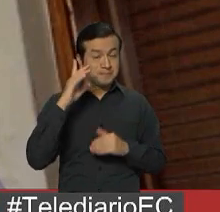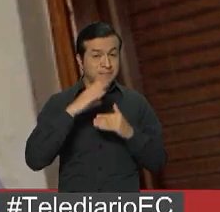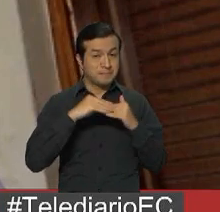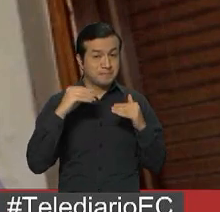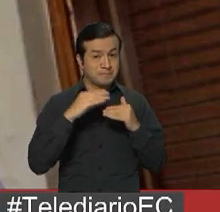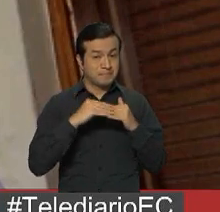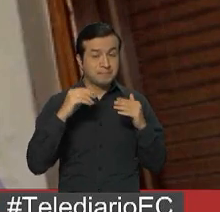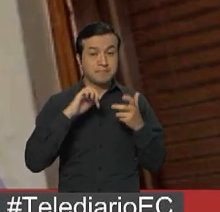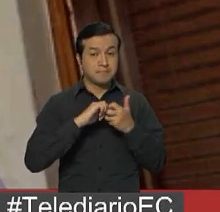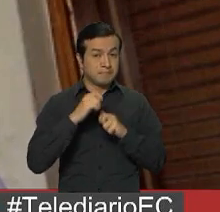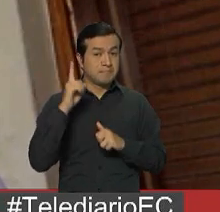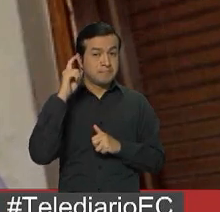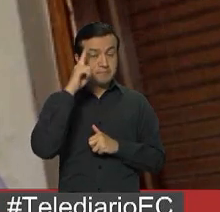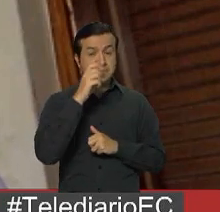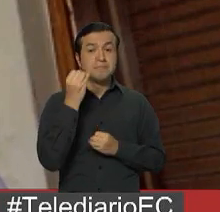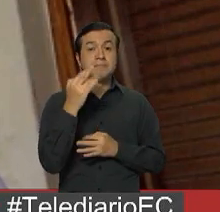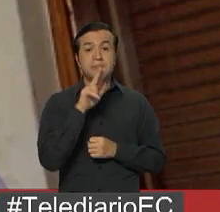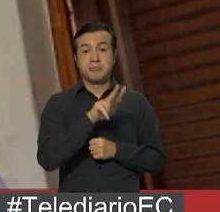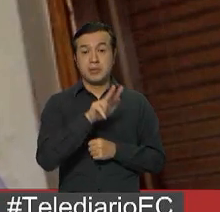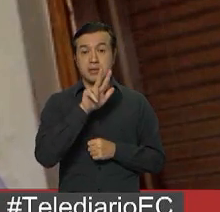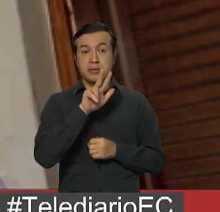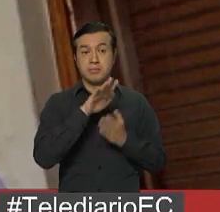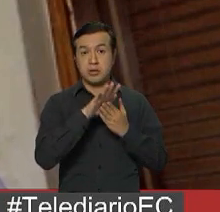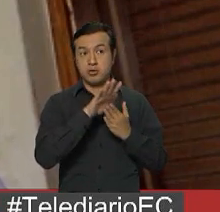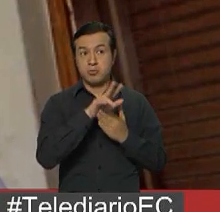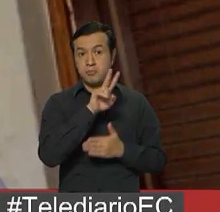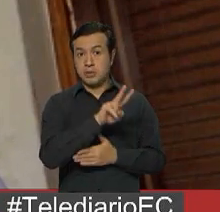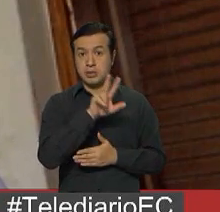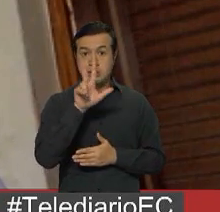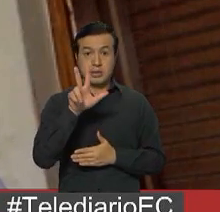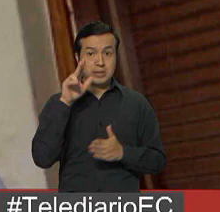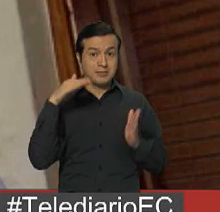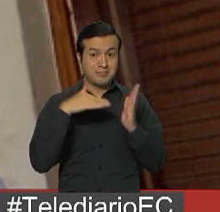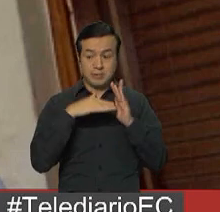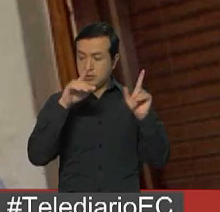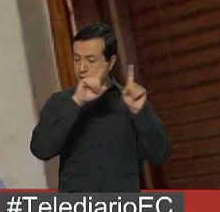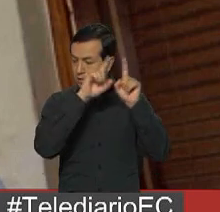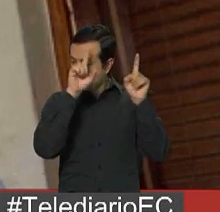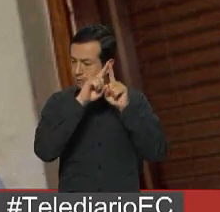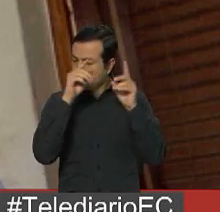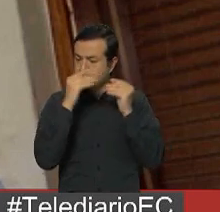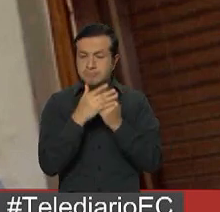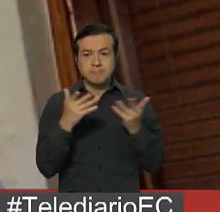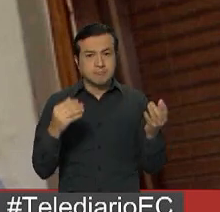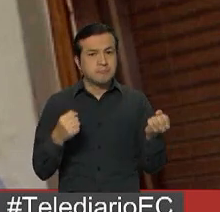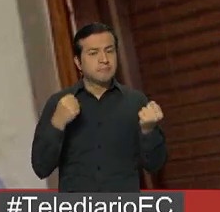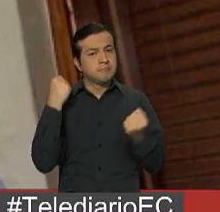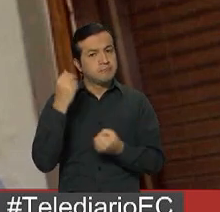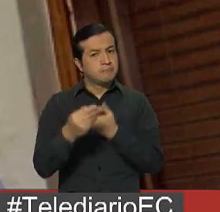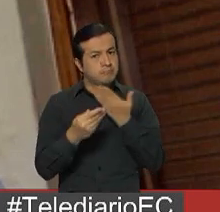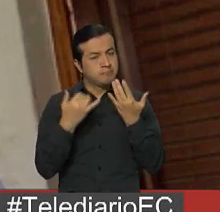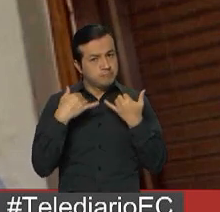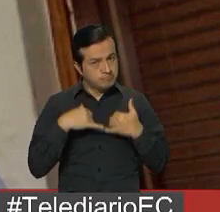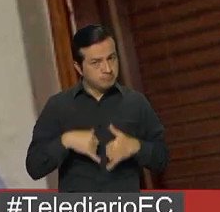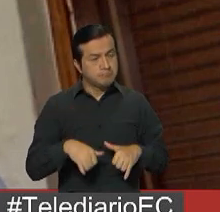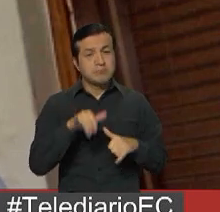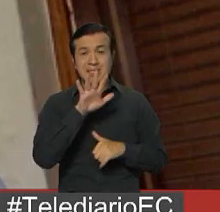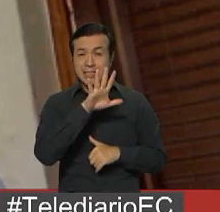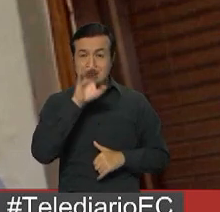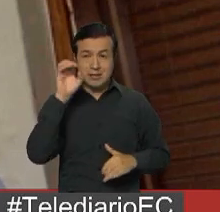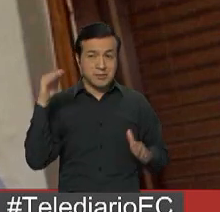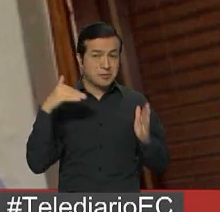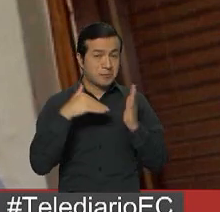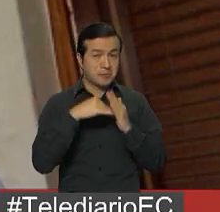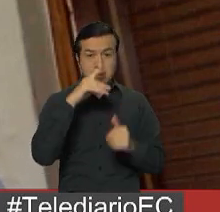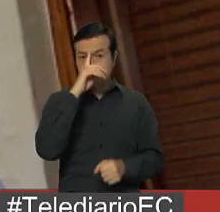vio afectados 23 mil empresas que generan su aporte y que dan 500 mil